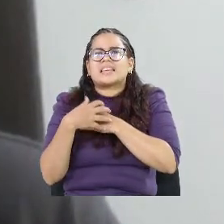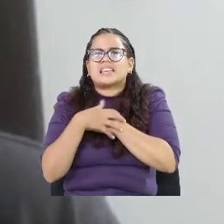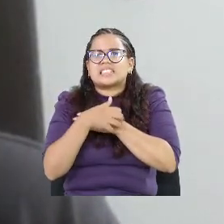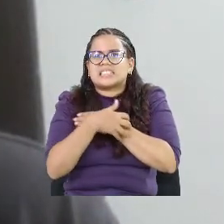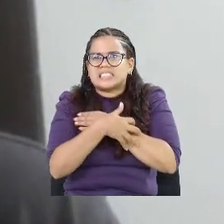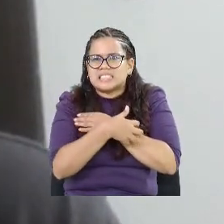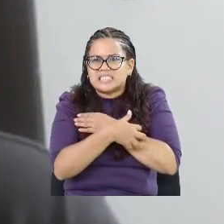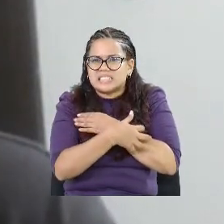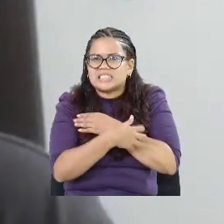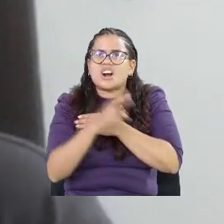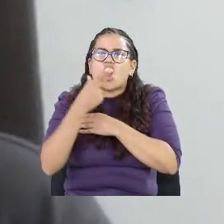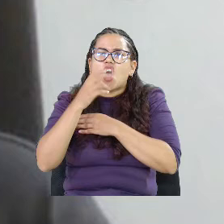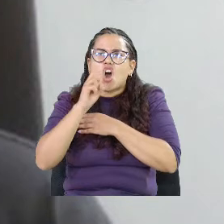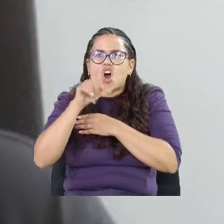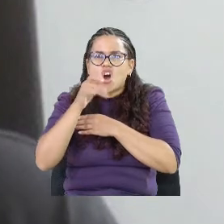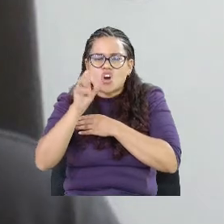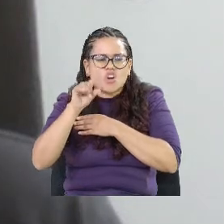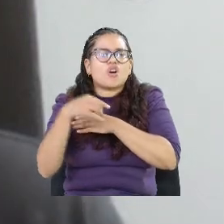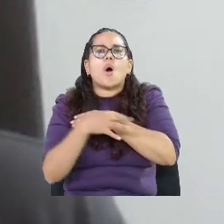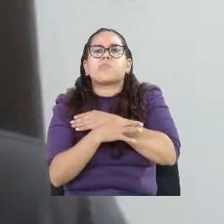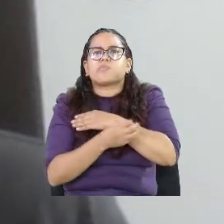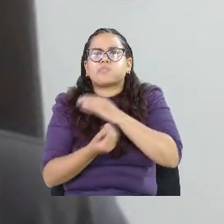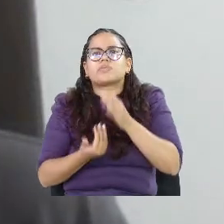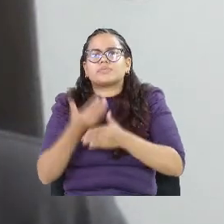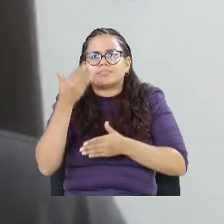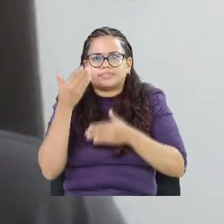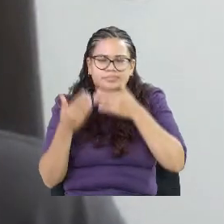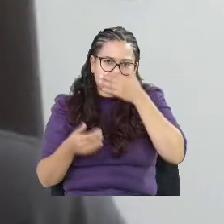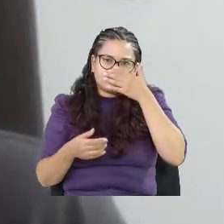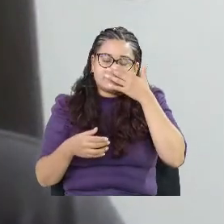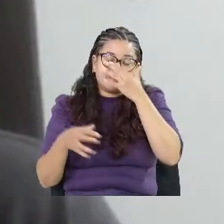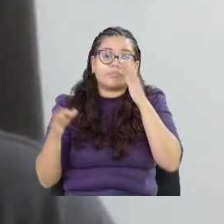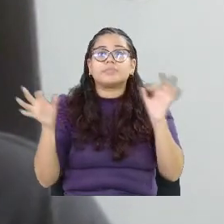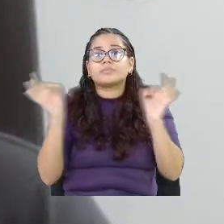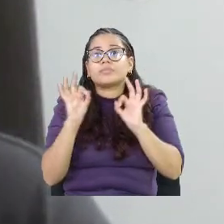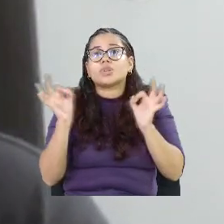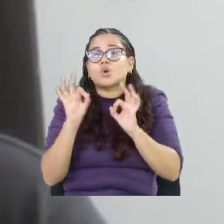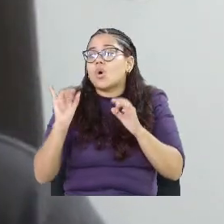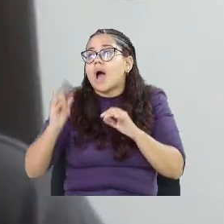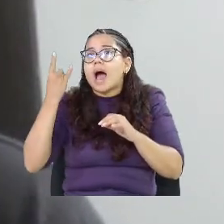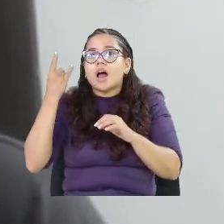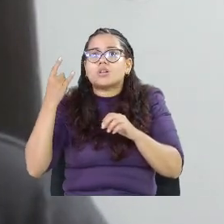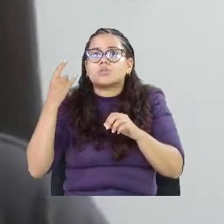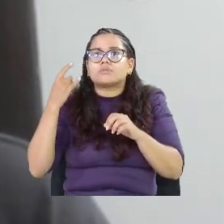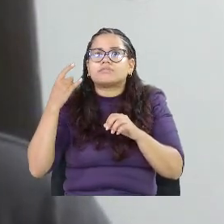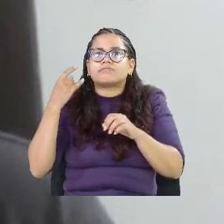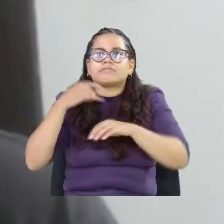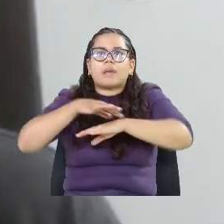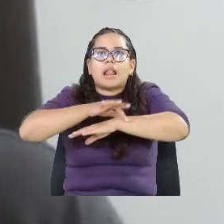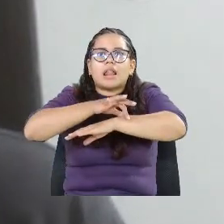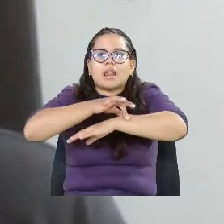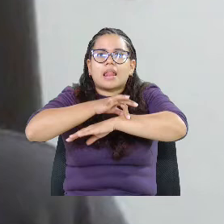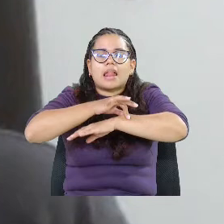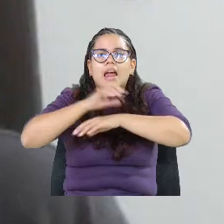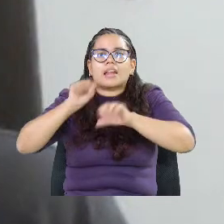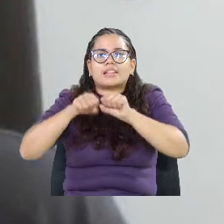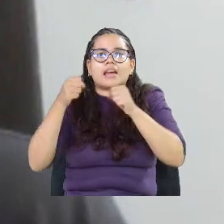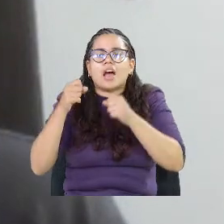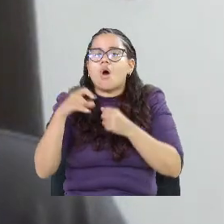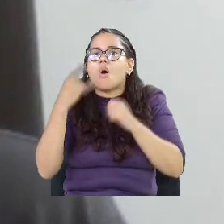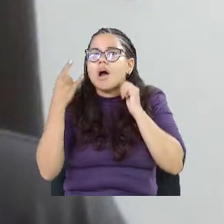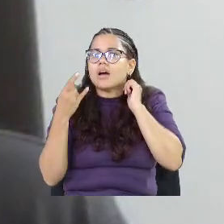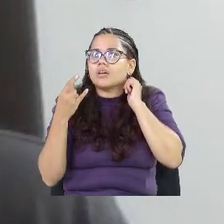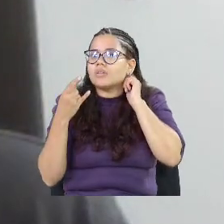la creación de hongos. Pero también, en caso de que haya de pronto un daño superficial en la piel,